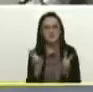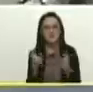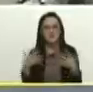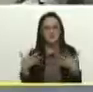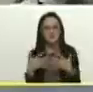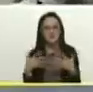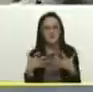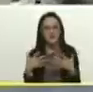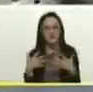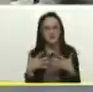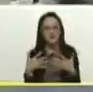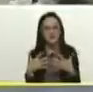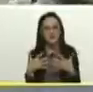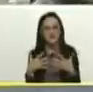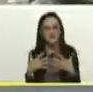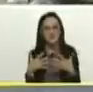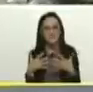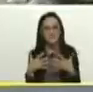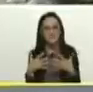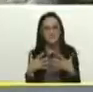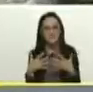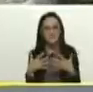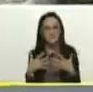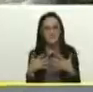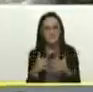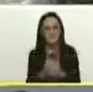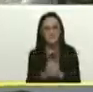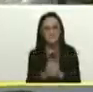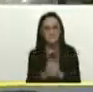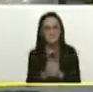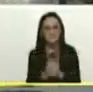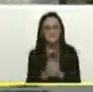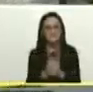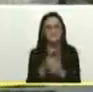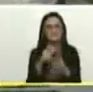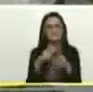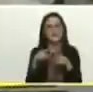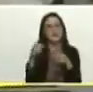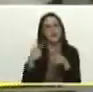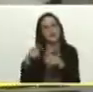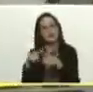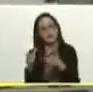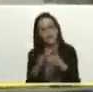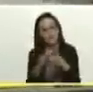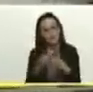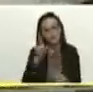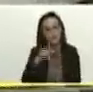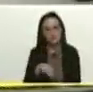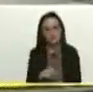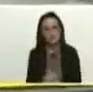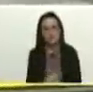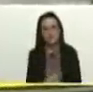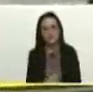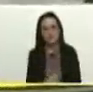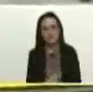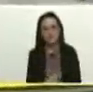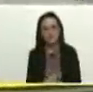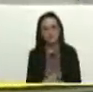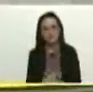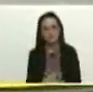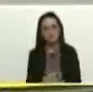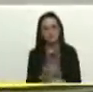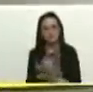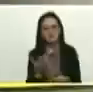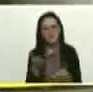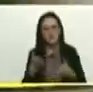guerras interoligárquicas, las repúblicas oligárquicas, y donde debió haber nacido